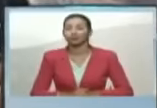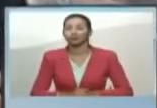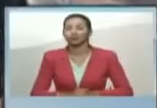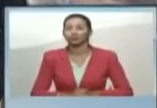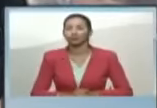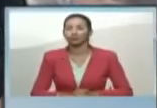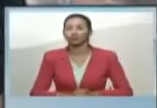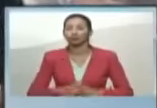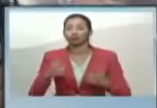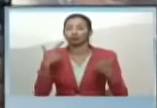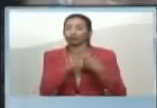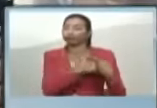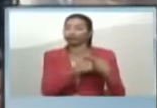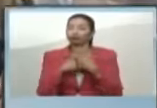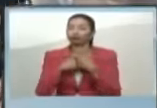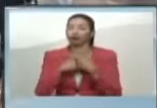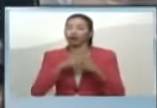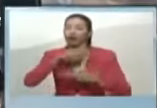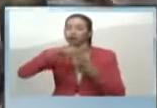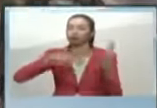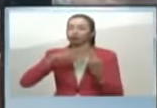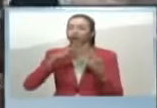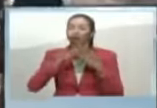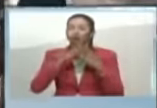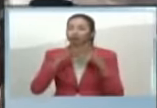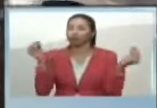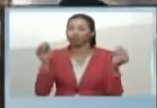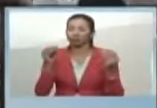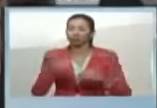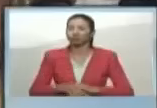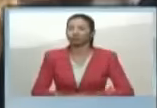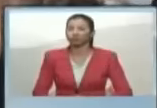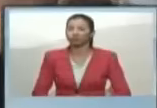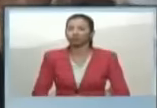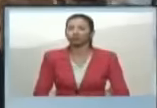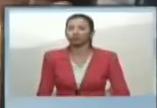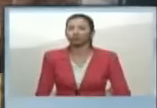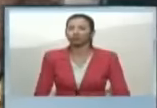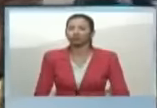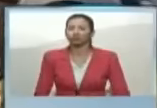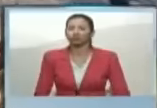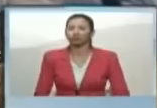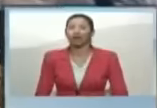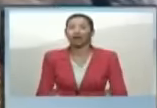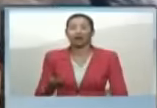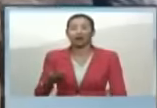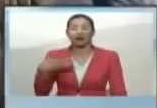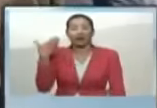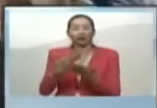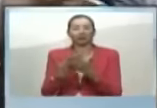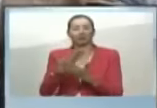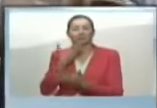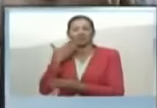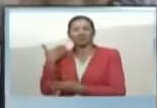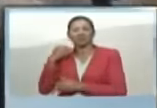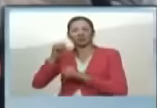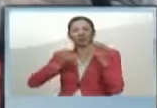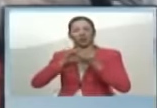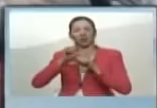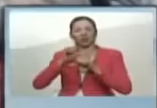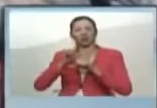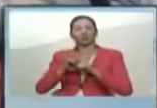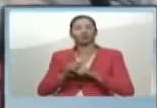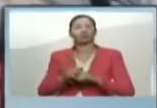esta revolución, de todas las que puedan haber y las del siglo pasado, es el monstruo